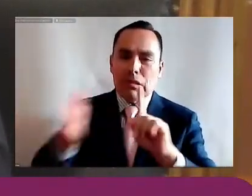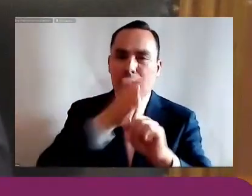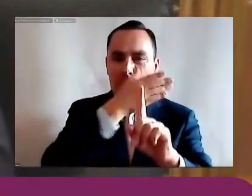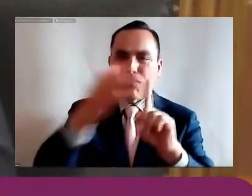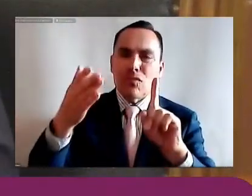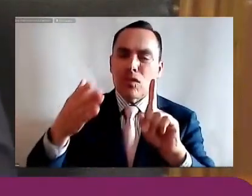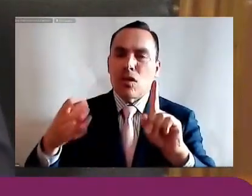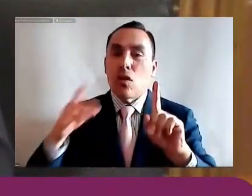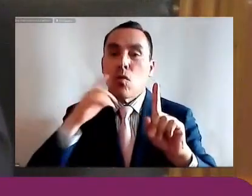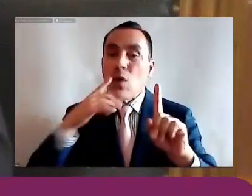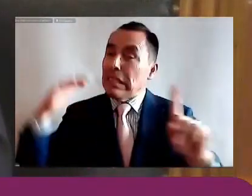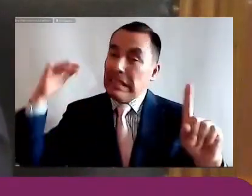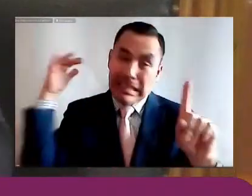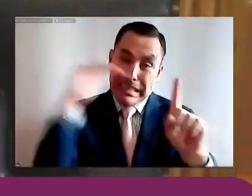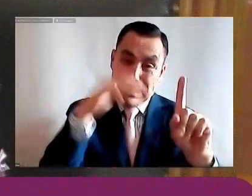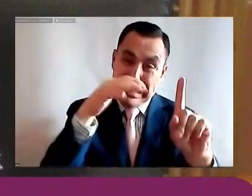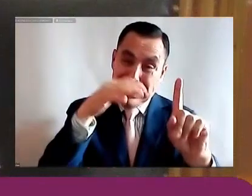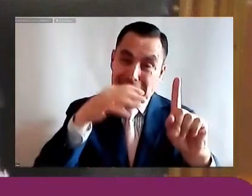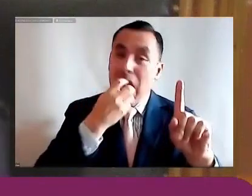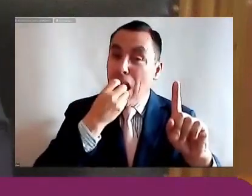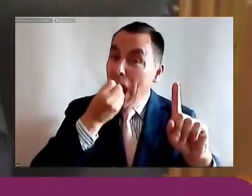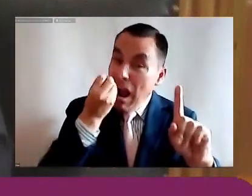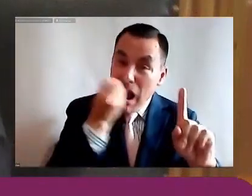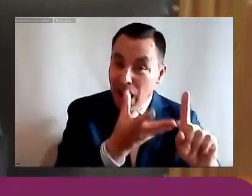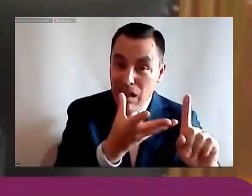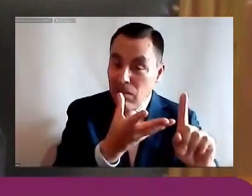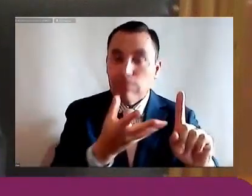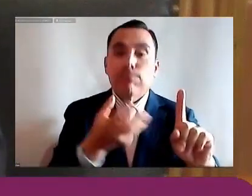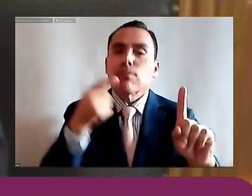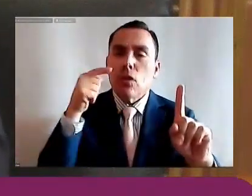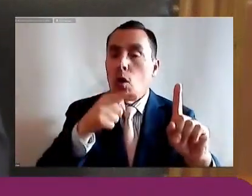violencia psicológica o no haberle proveído